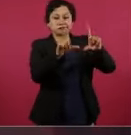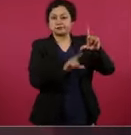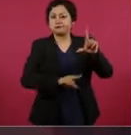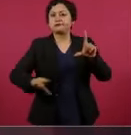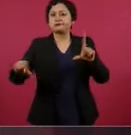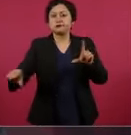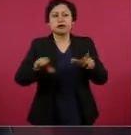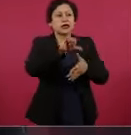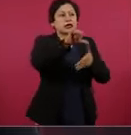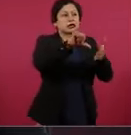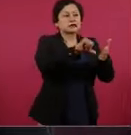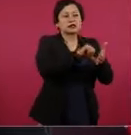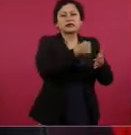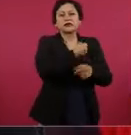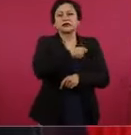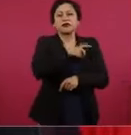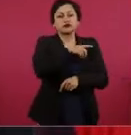de